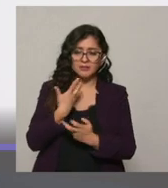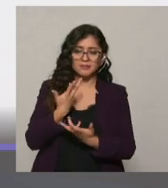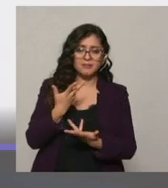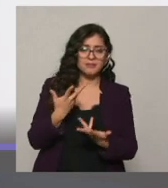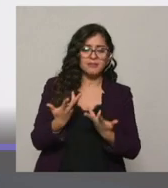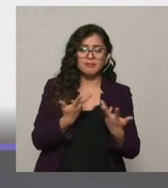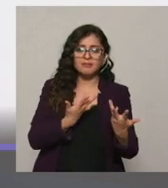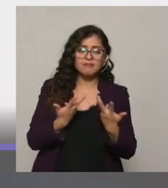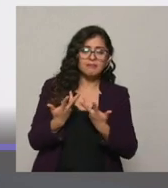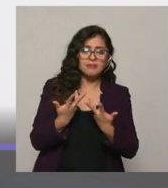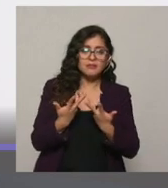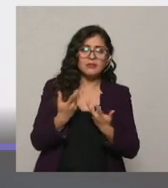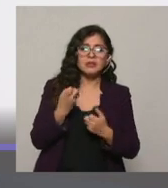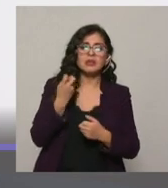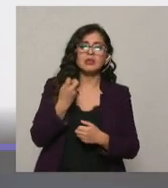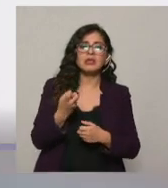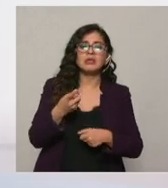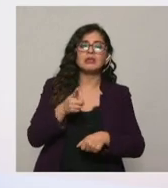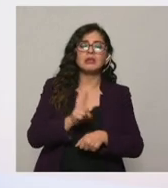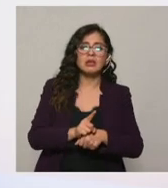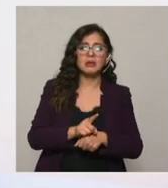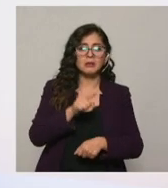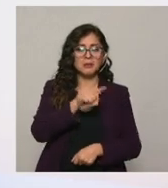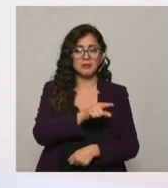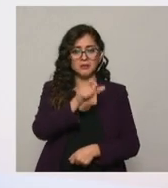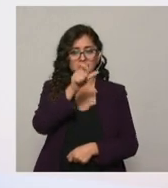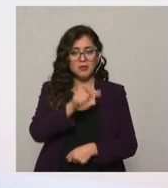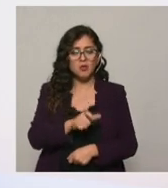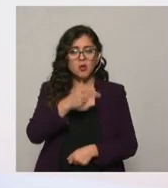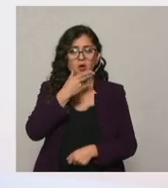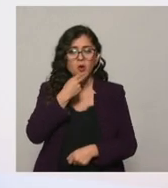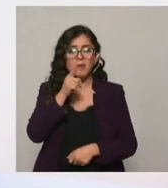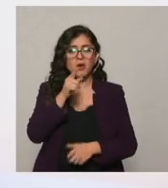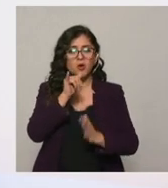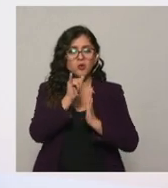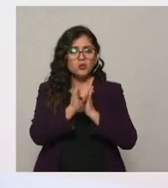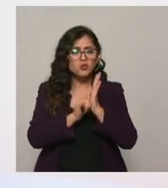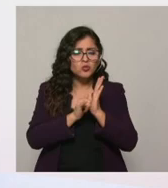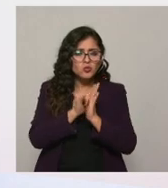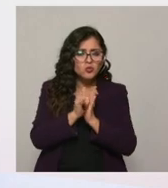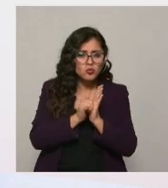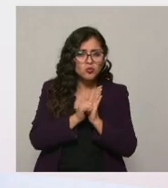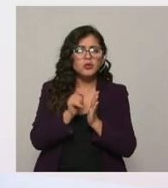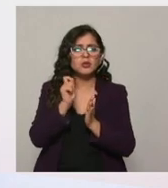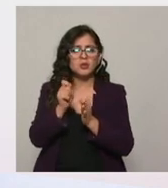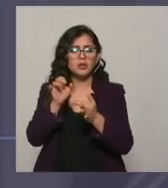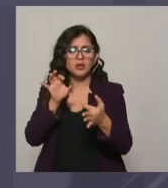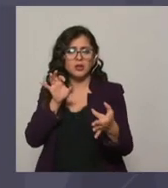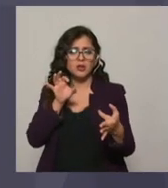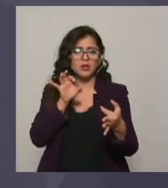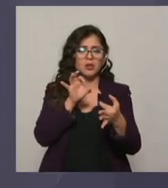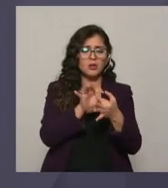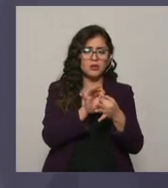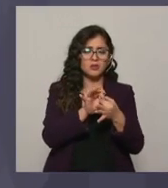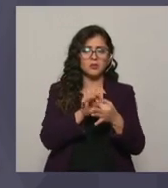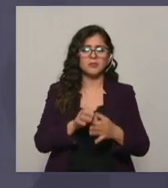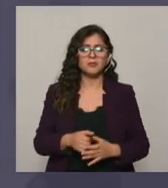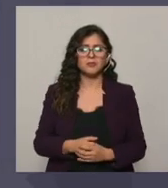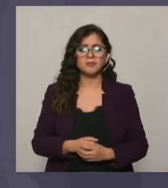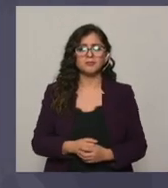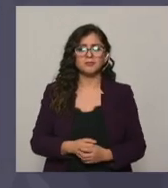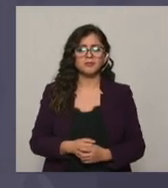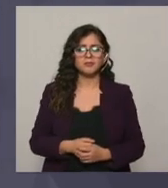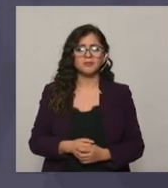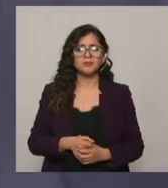Y bueno, a partir de ese momento, este sujeto, este youtuber, muy ligado pues al caso